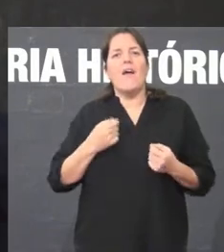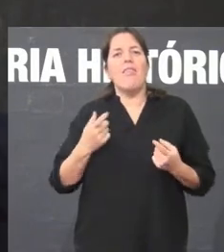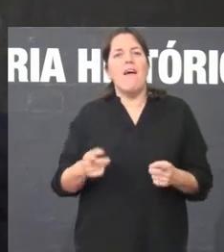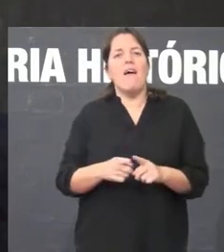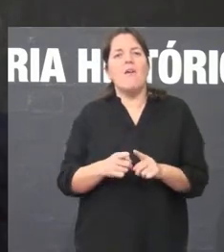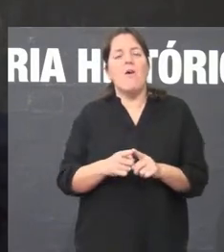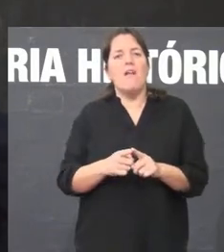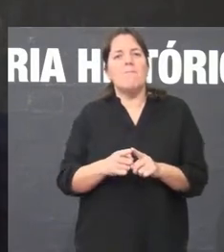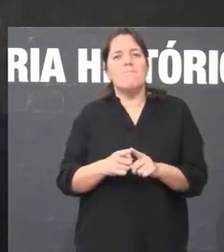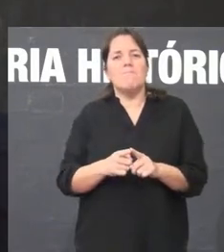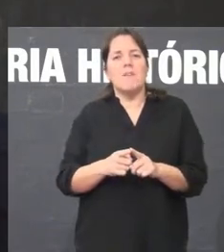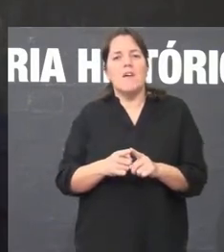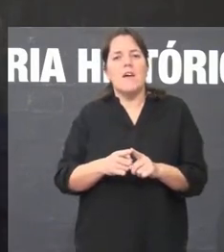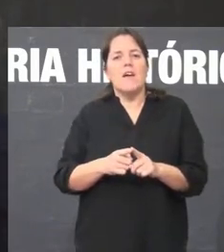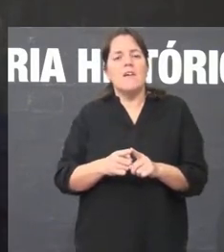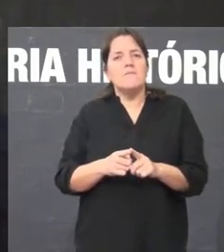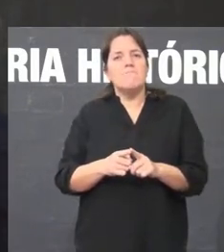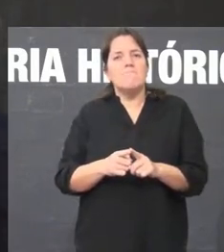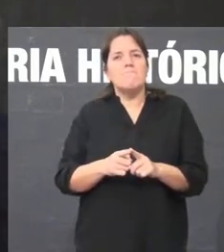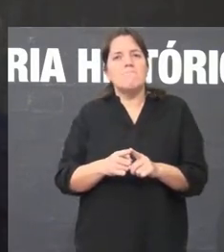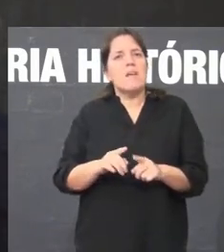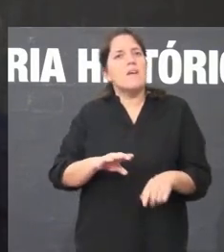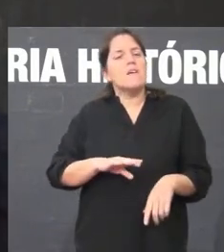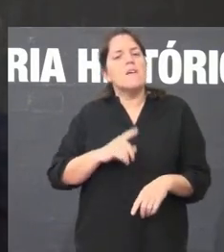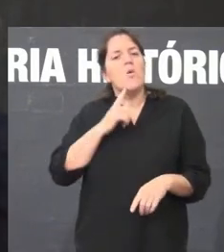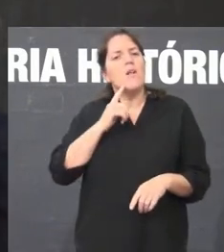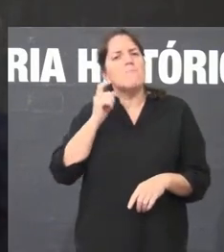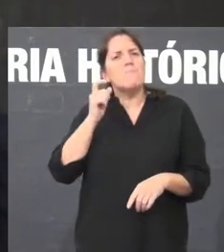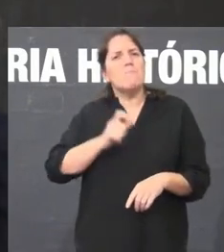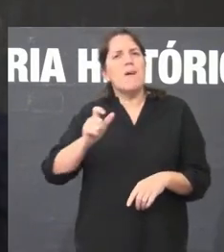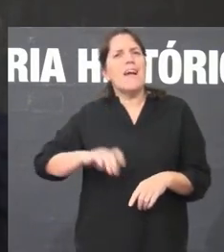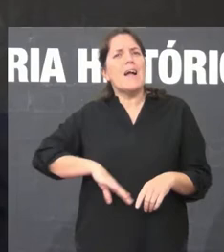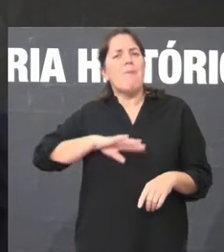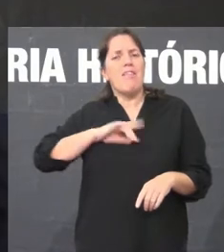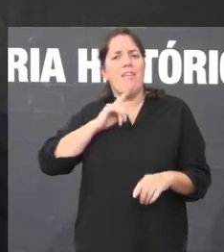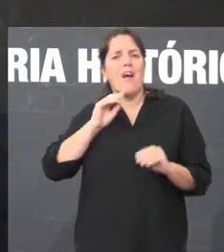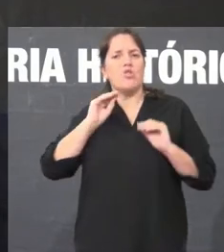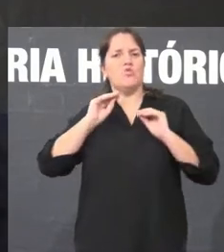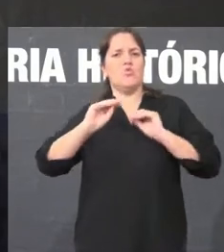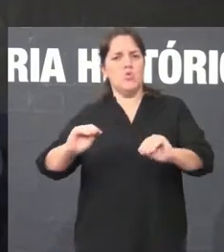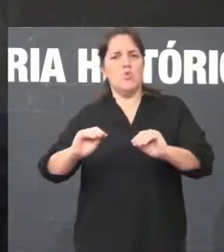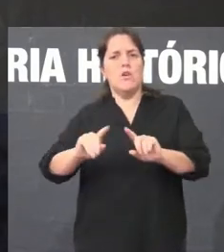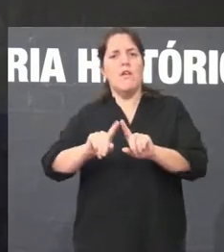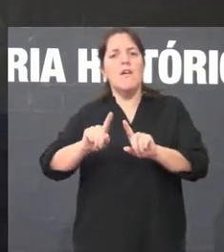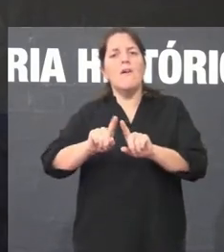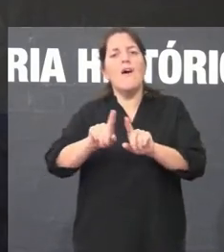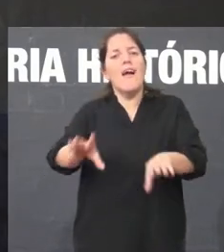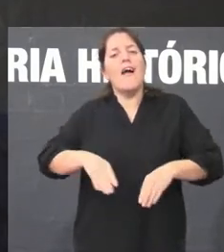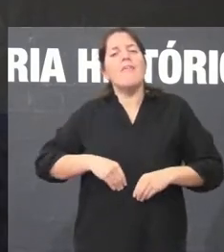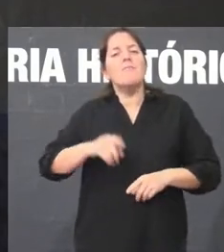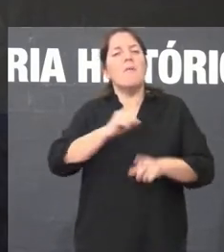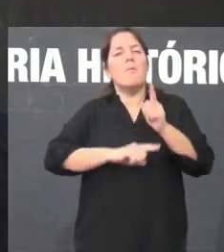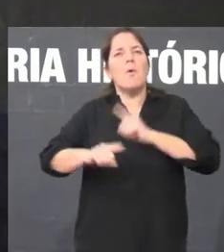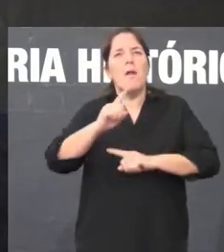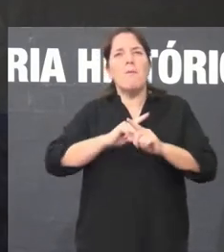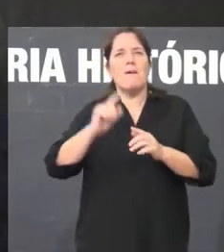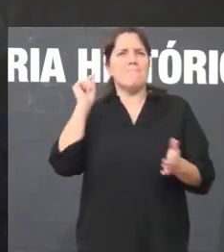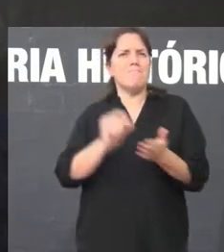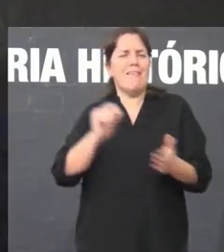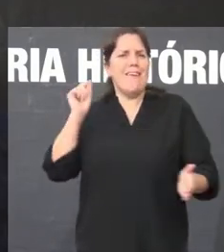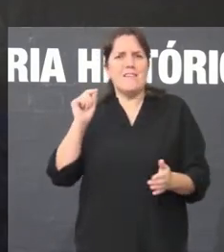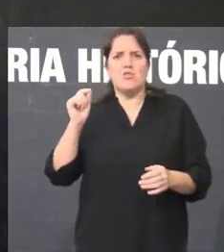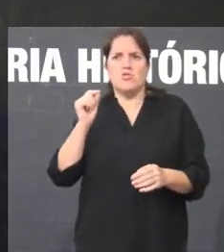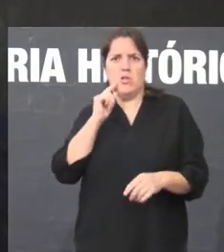la capacidad para afrontar problemas globales inmediatos, trascendentales, que